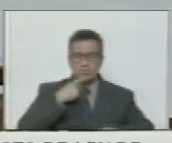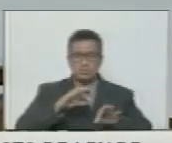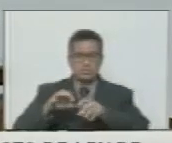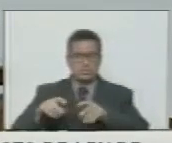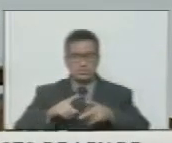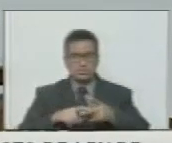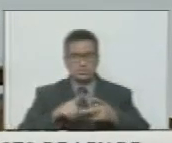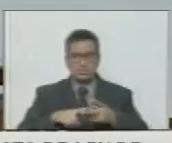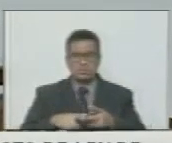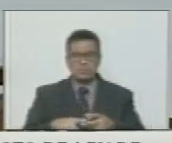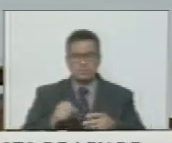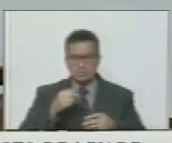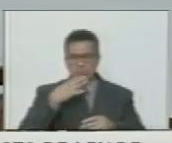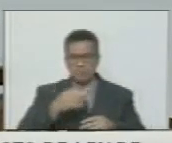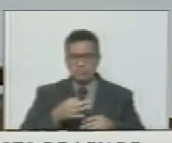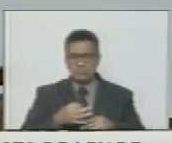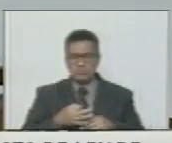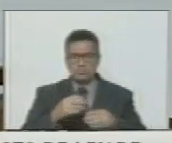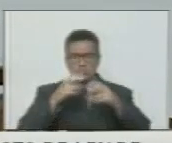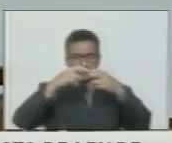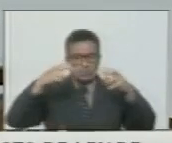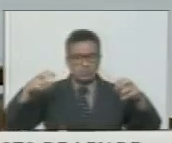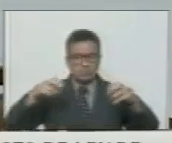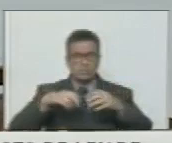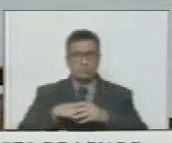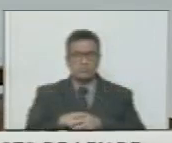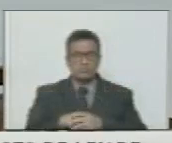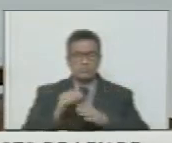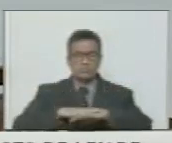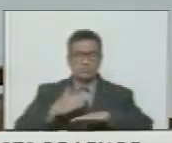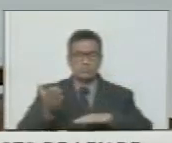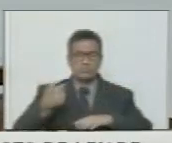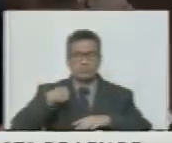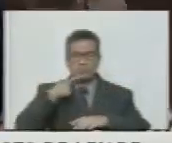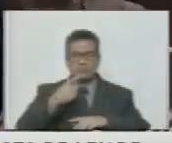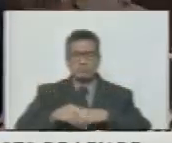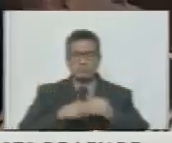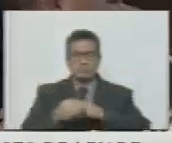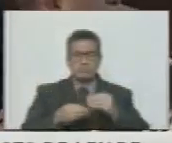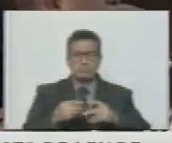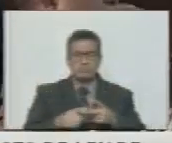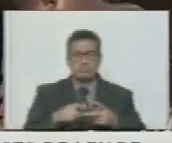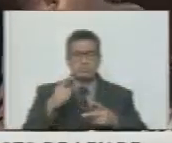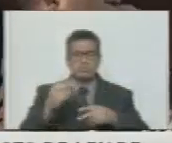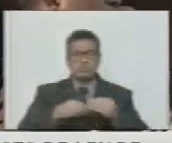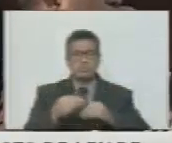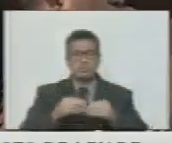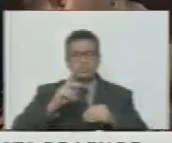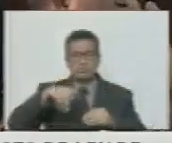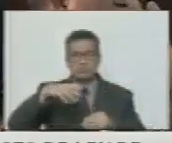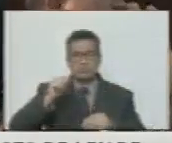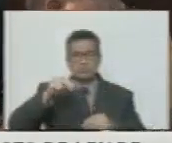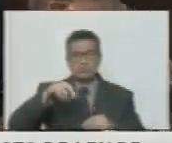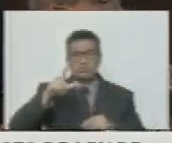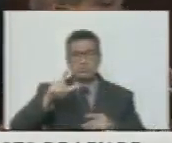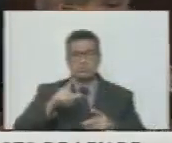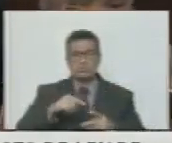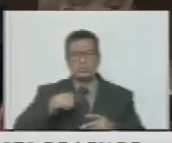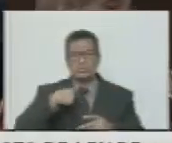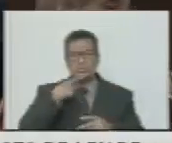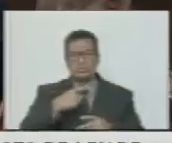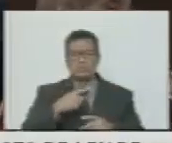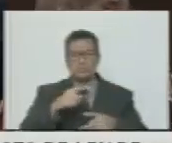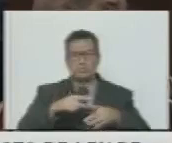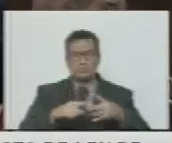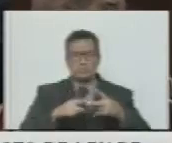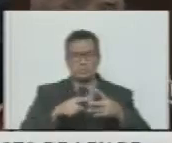Fíjate, la redacción del artículo está bien con el encabezamiento, porque dice, haya sido objeto de condena penal, y